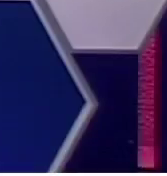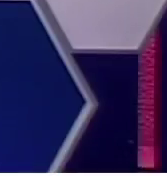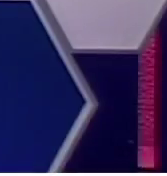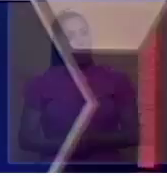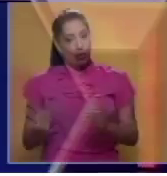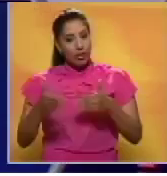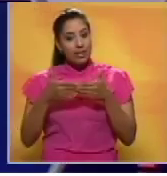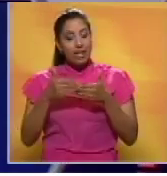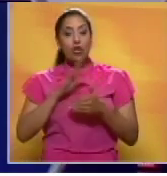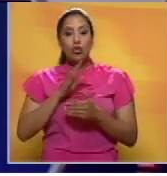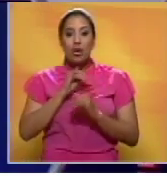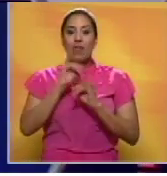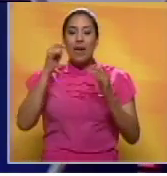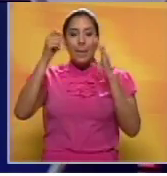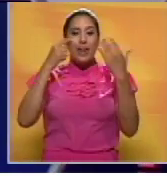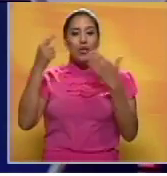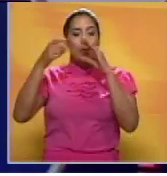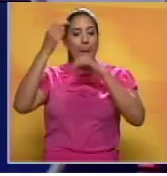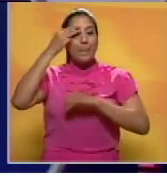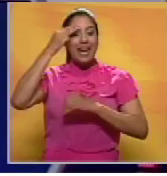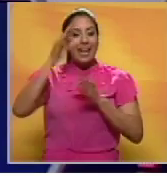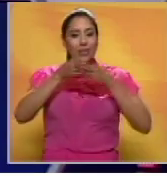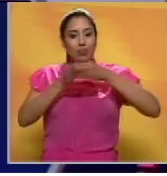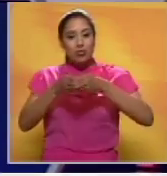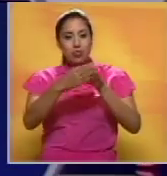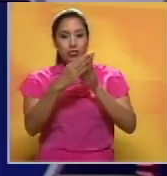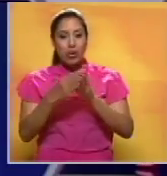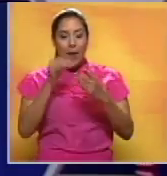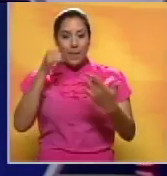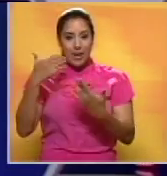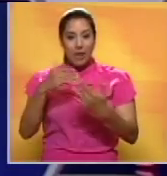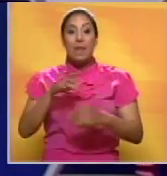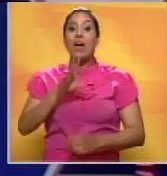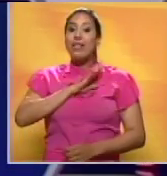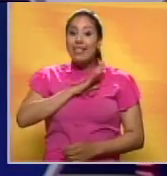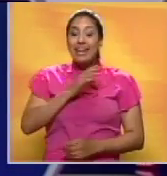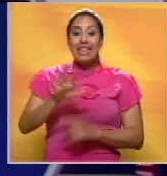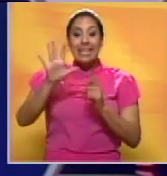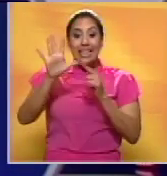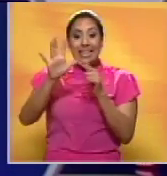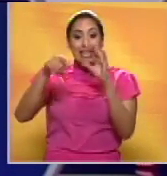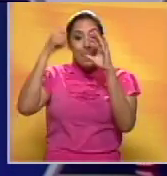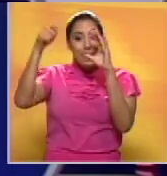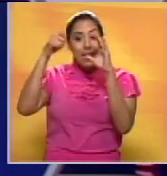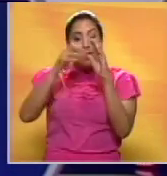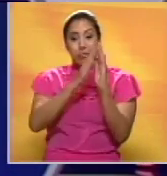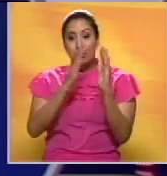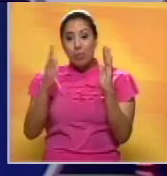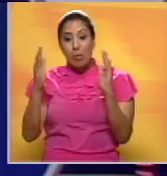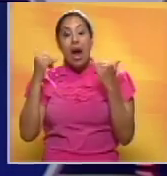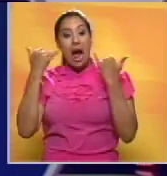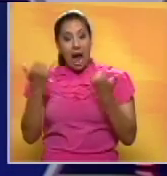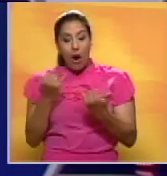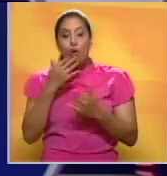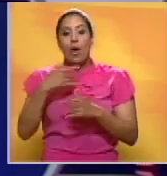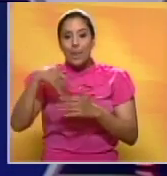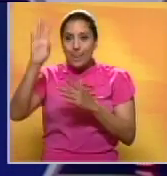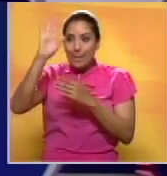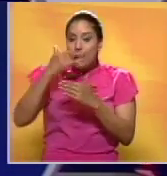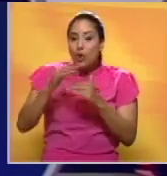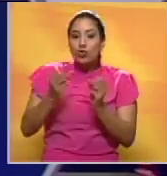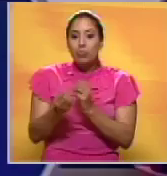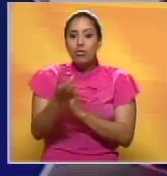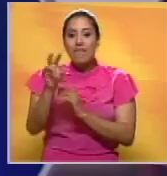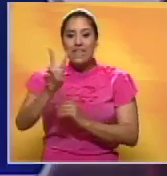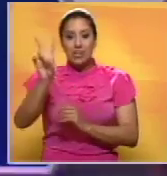Para cerrar, los voy a dejar con el tráiler de Piratas del Caribe: La Venganza de Salazar. Esta es la 5ª entrega de la saga y muy pronto llegará a nuestro país.